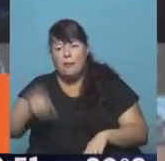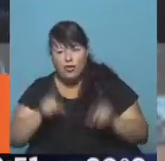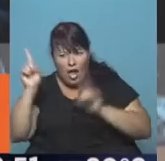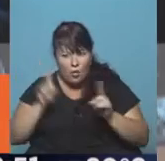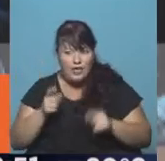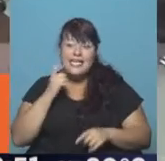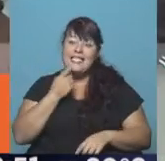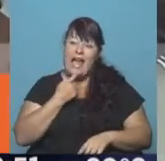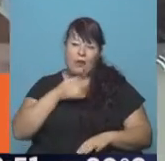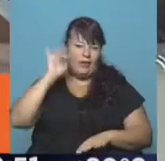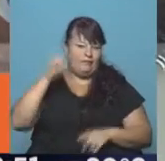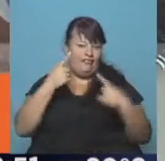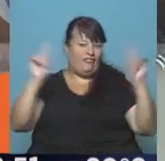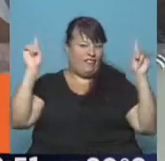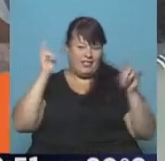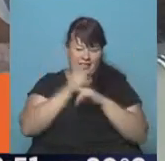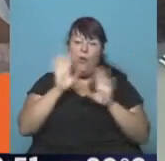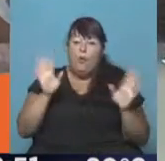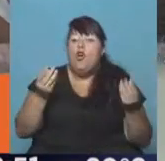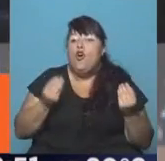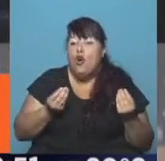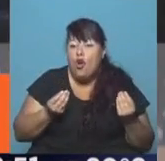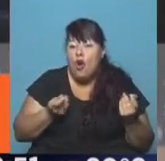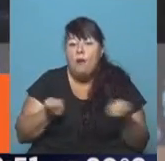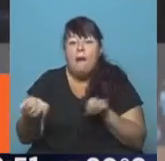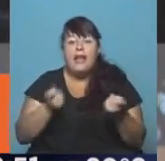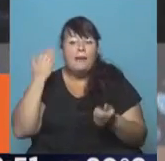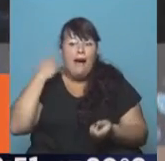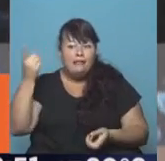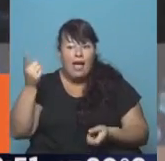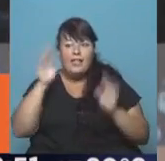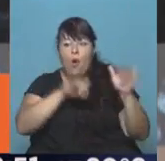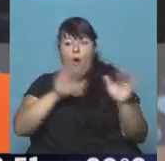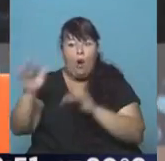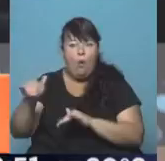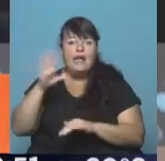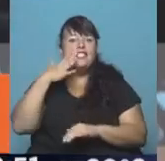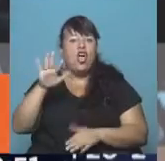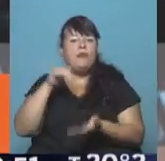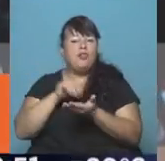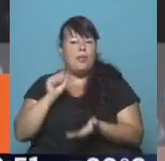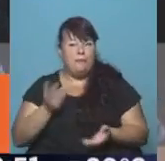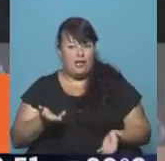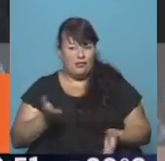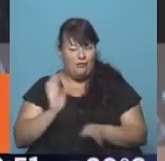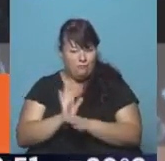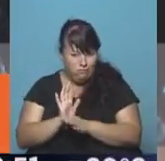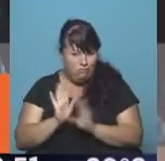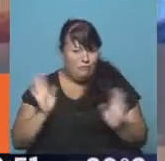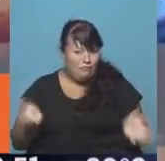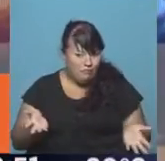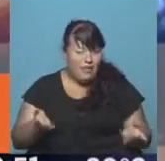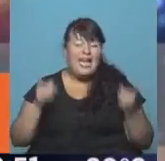san luis siempre fue un caso bueno explícame cómo se administra matanza que tienen la misma población y tiene 5 mil millones de pesos quiere decir haber